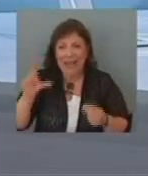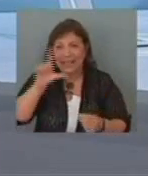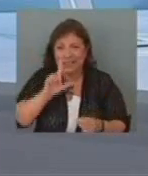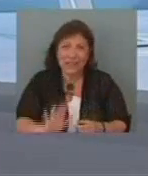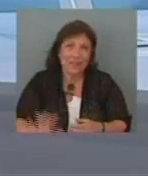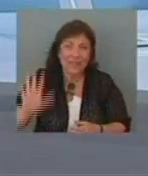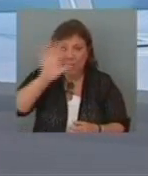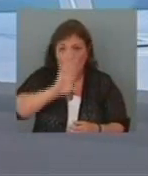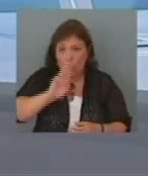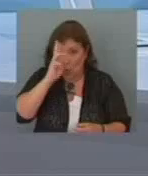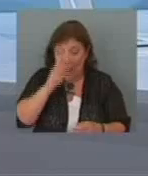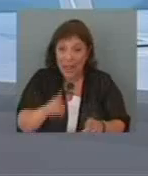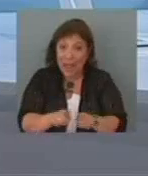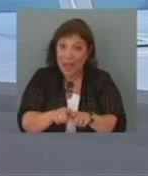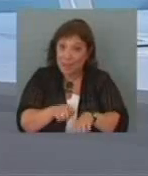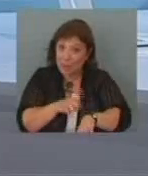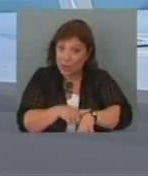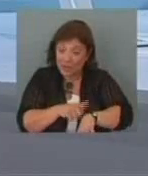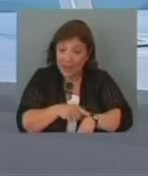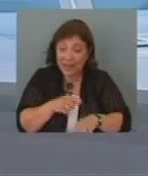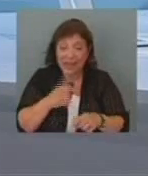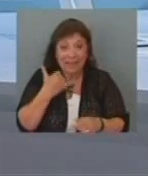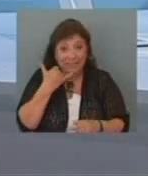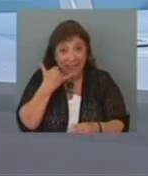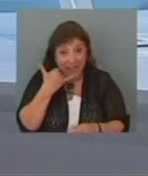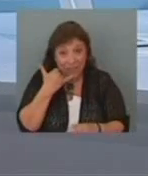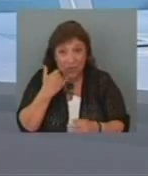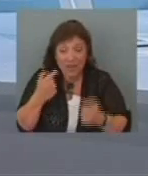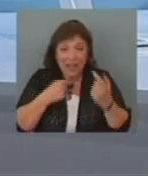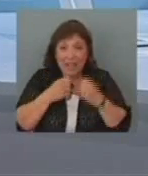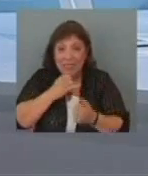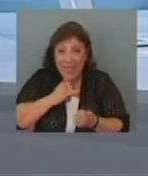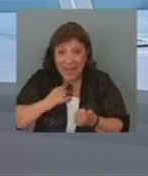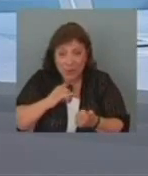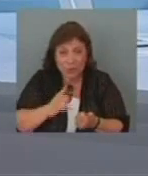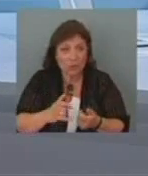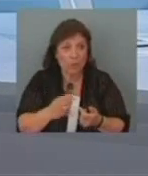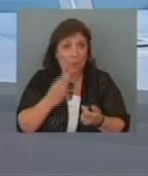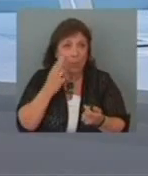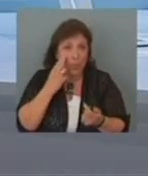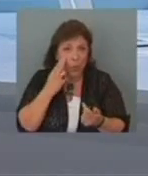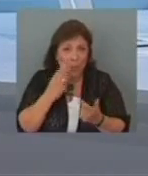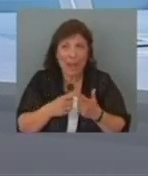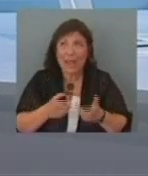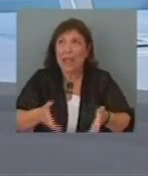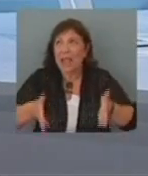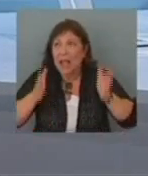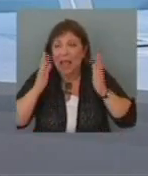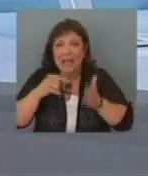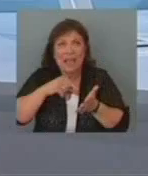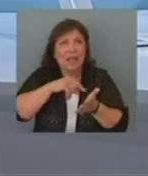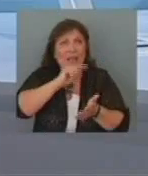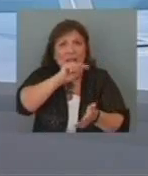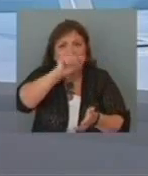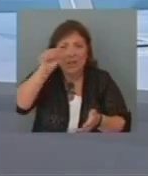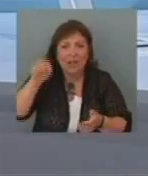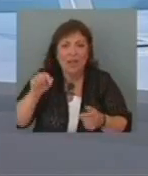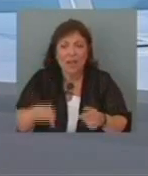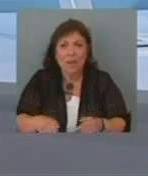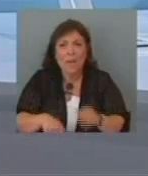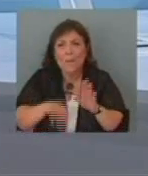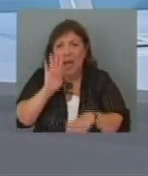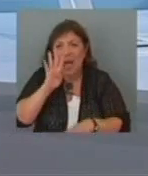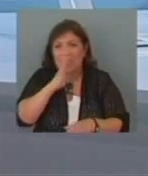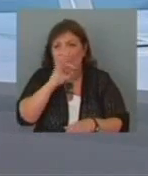todo el país. Al mismo tiempo, la línea telefónica que recibe denuncias por problemas edilicios en centros educativos recibió más